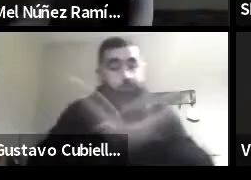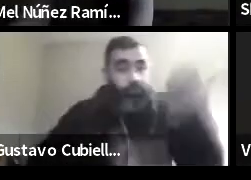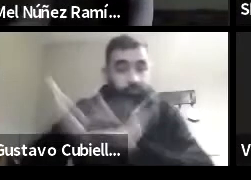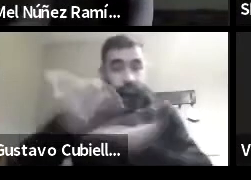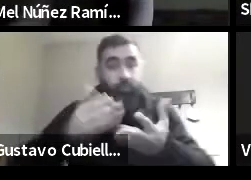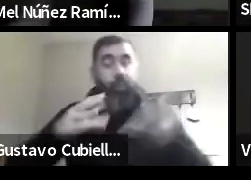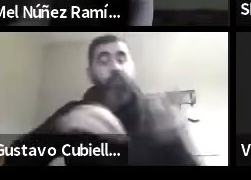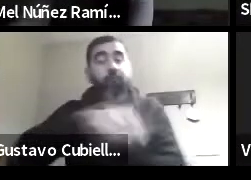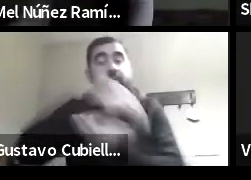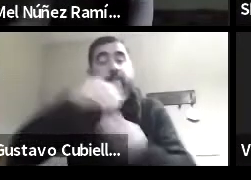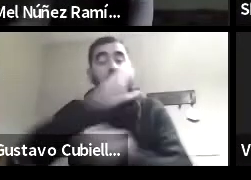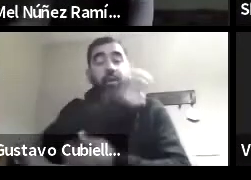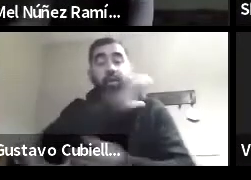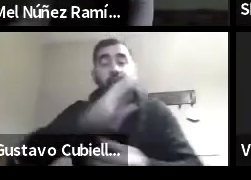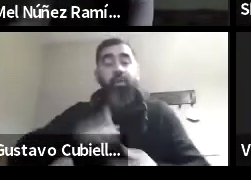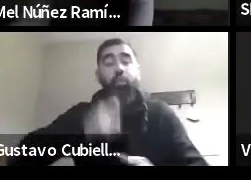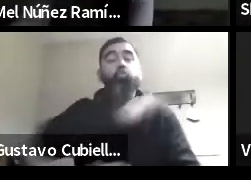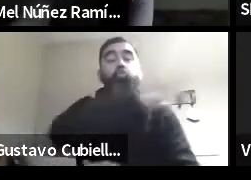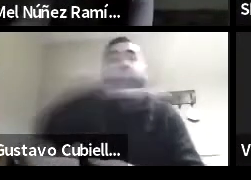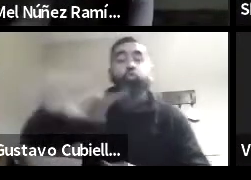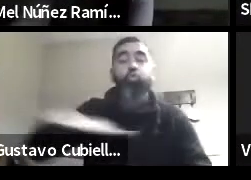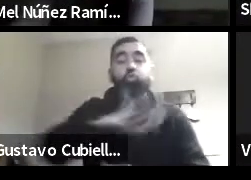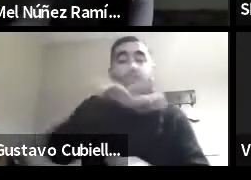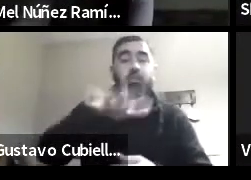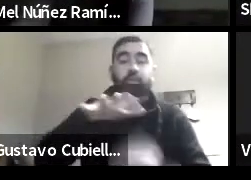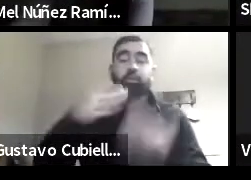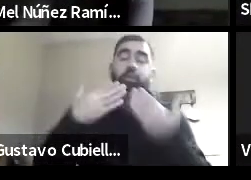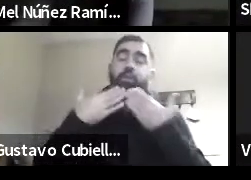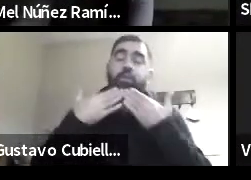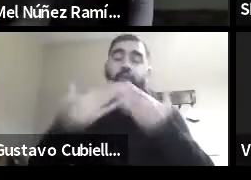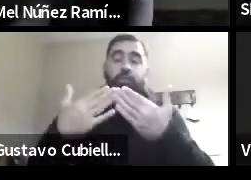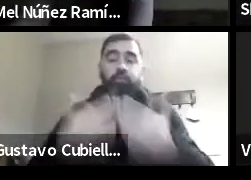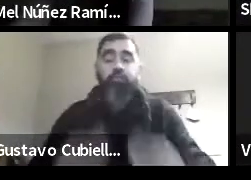Estado y sociedad. Bueno, muchas gracias.